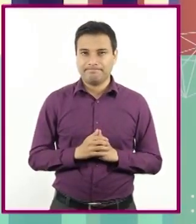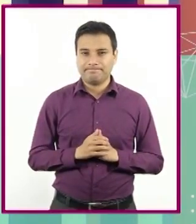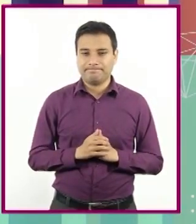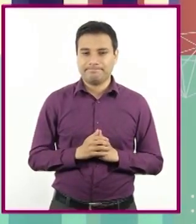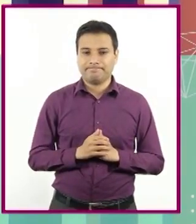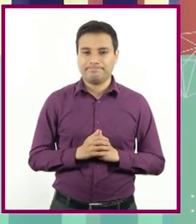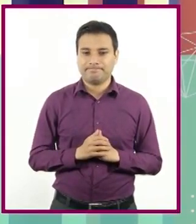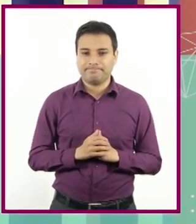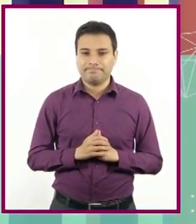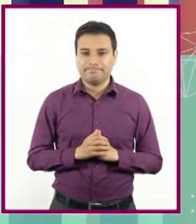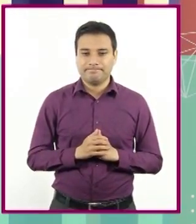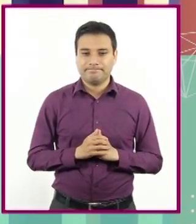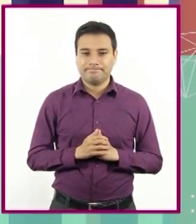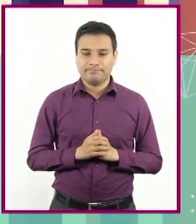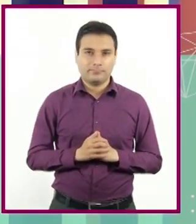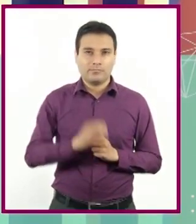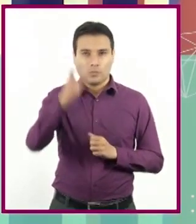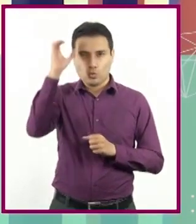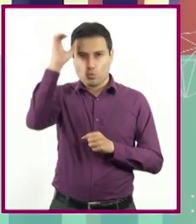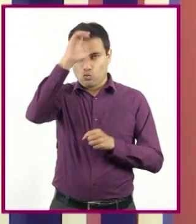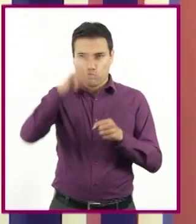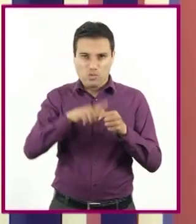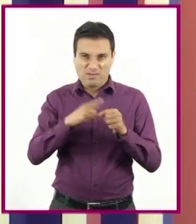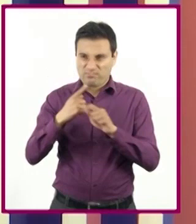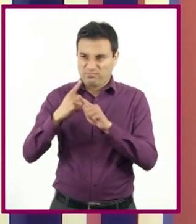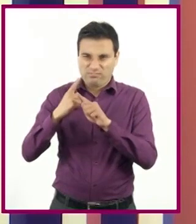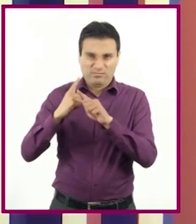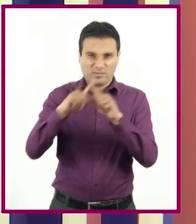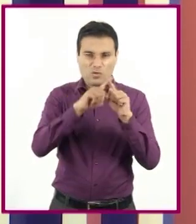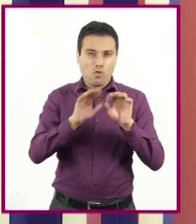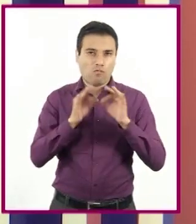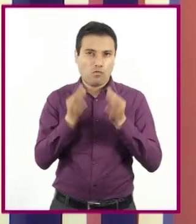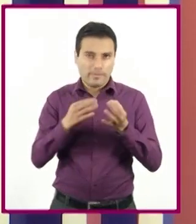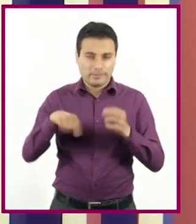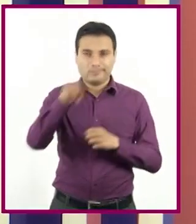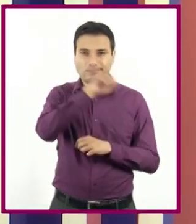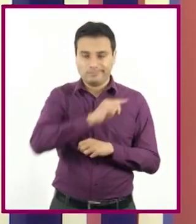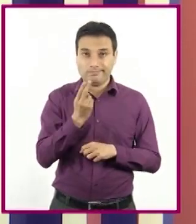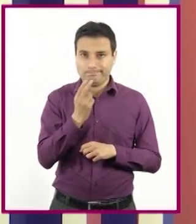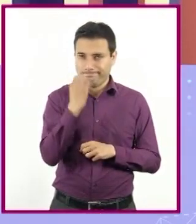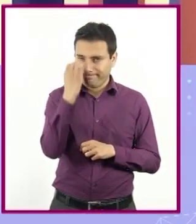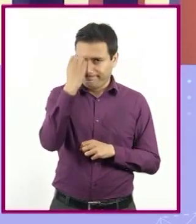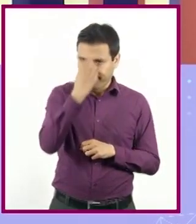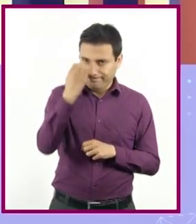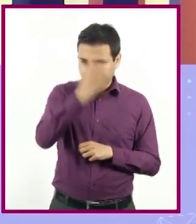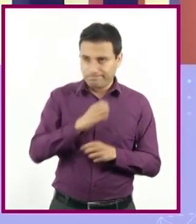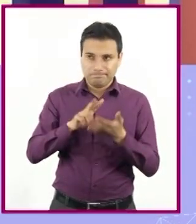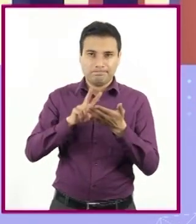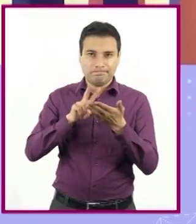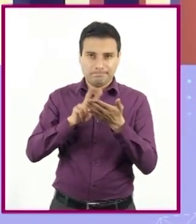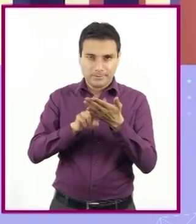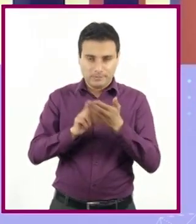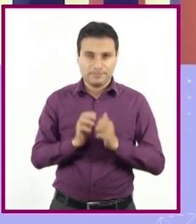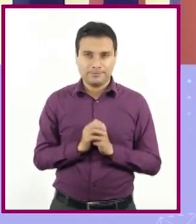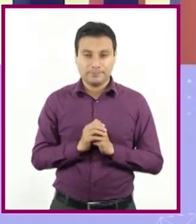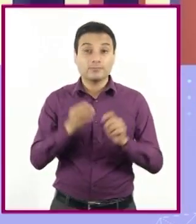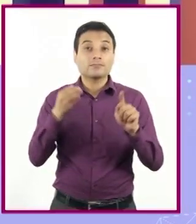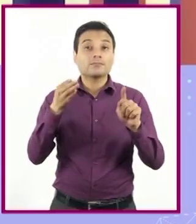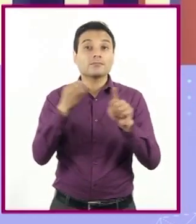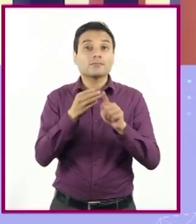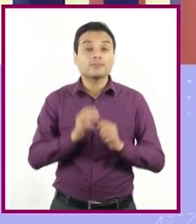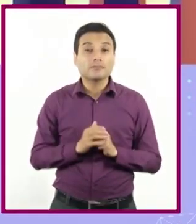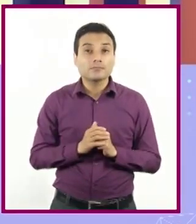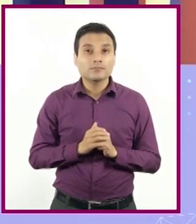las diversas manifestaciones culturales del mundo, del cual se deriva el propósito organizar, jerarquizar